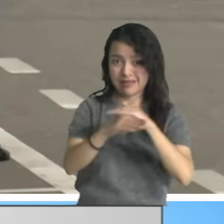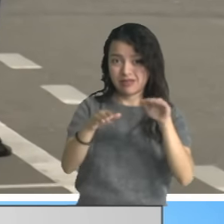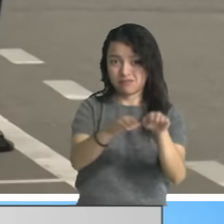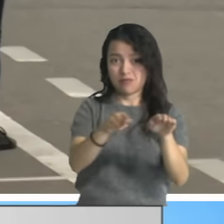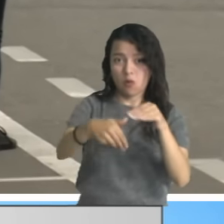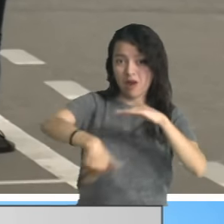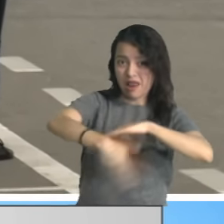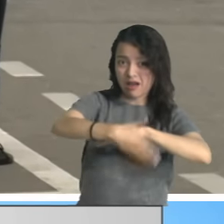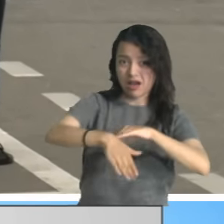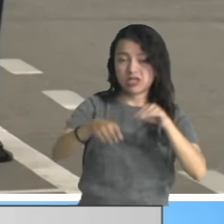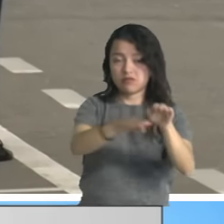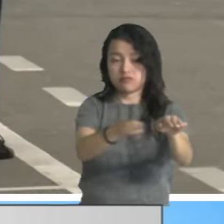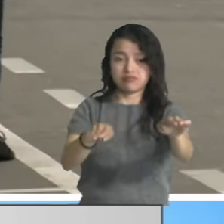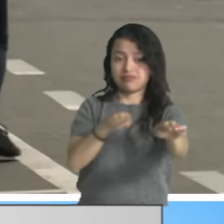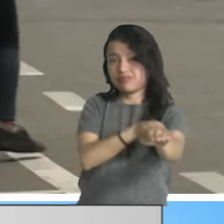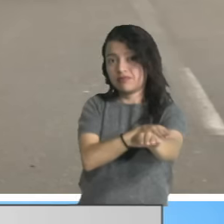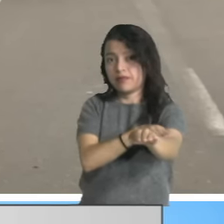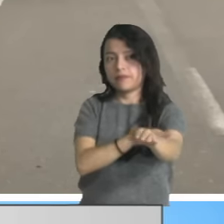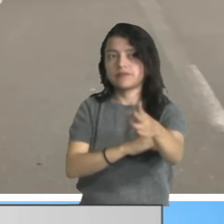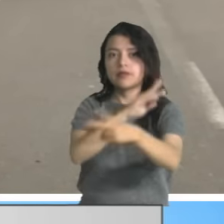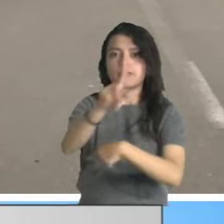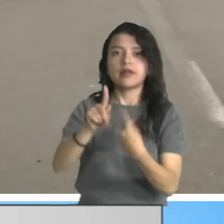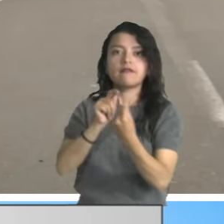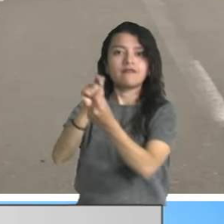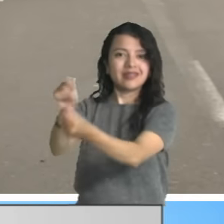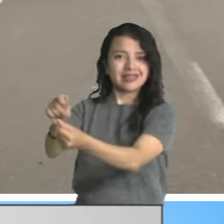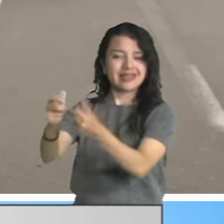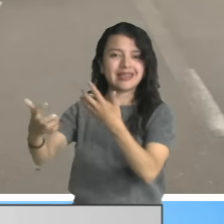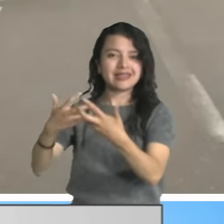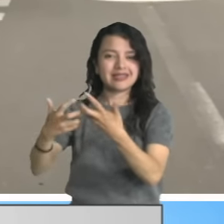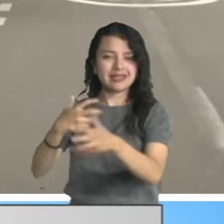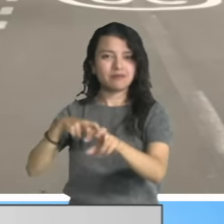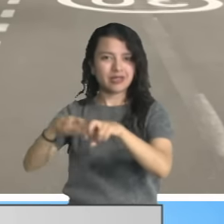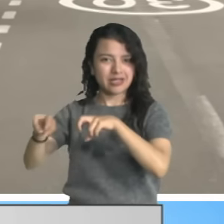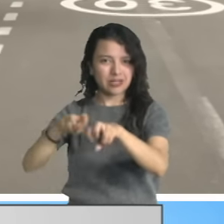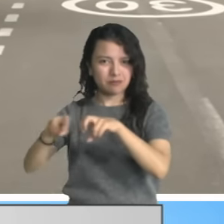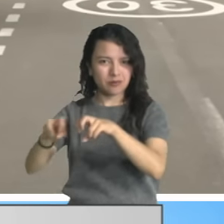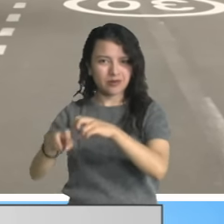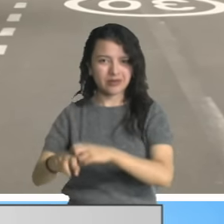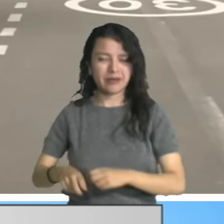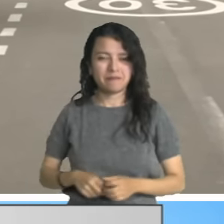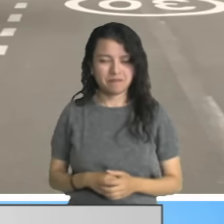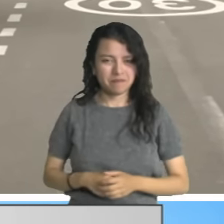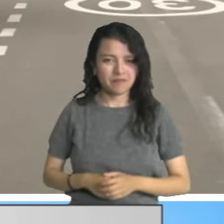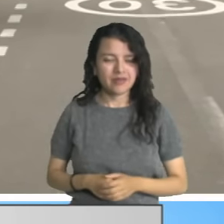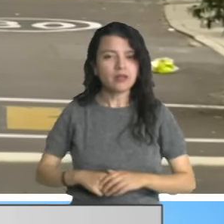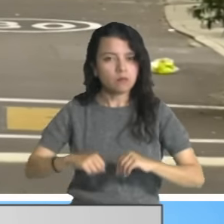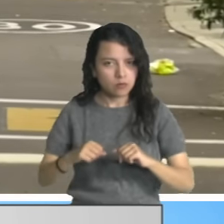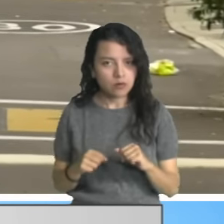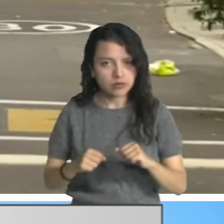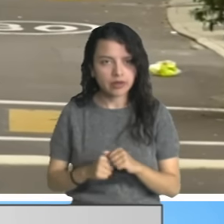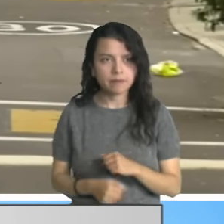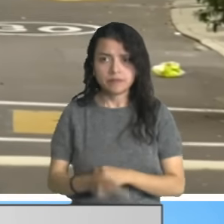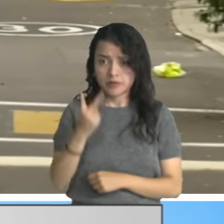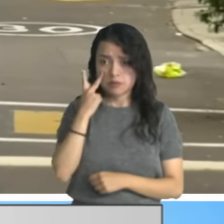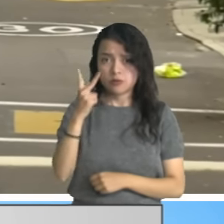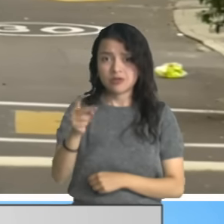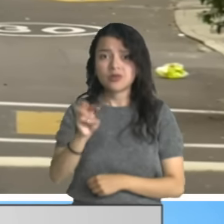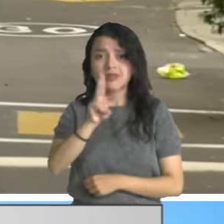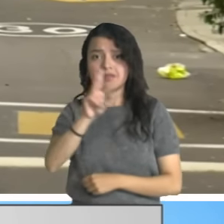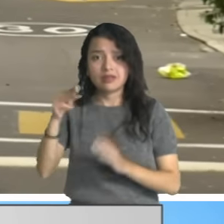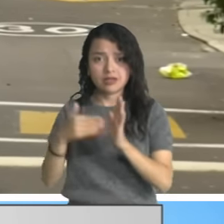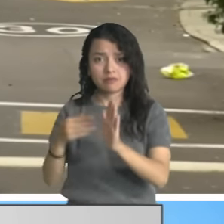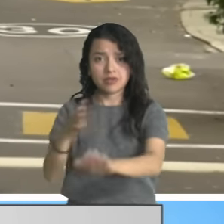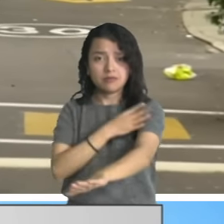para financiar el FET del sistema de transporte en la ciudad. Y hemos visto que hoy se han invertido cerca de 32 mil millones